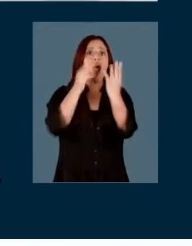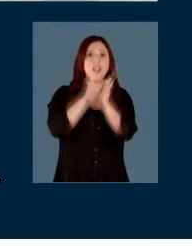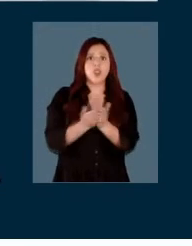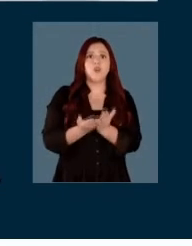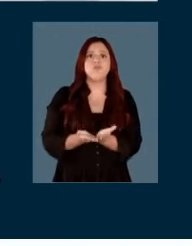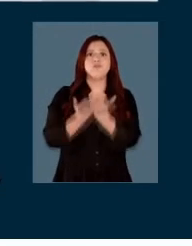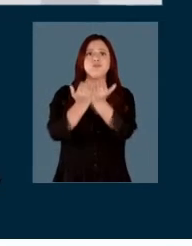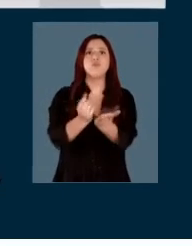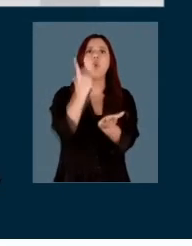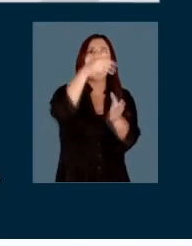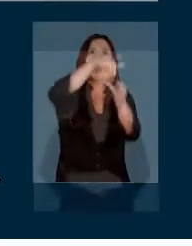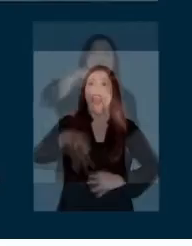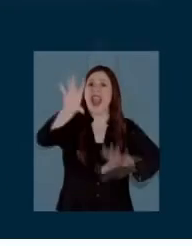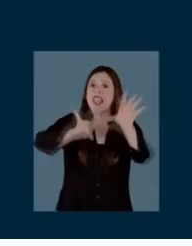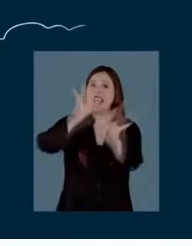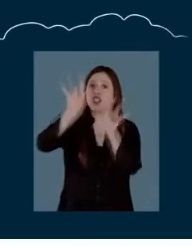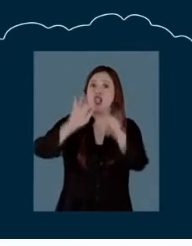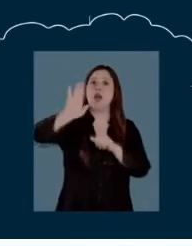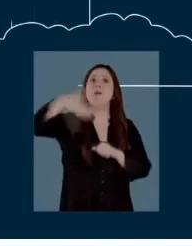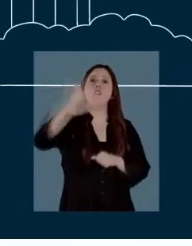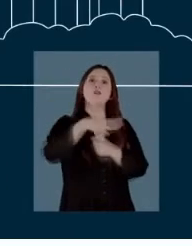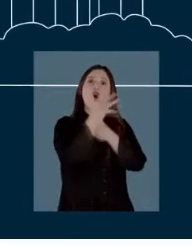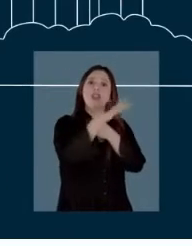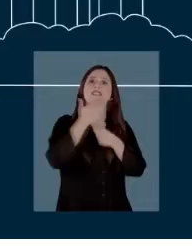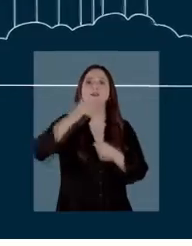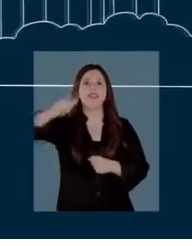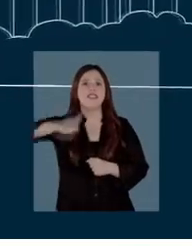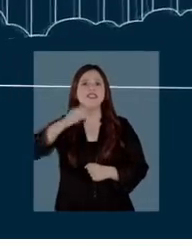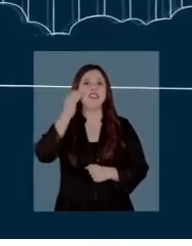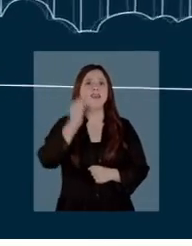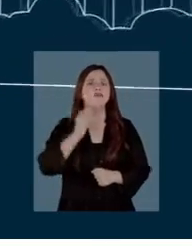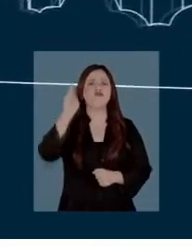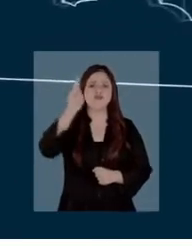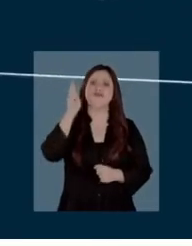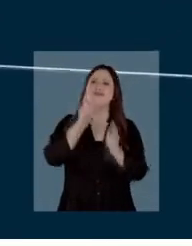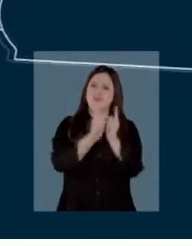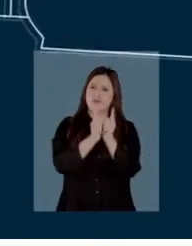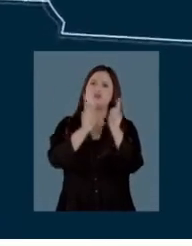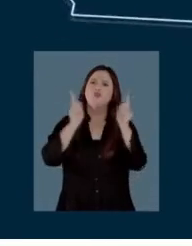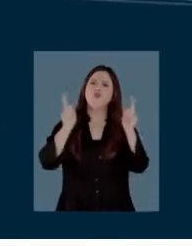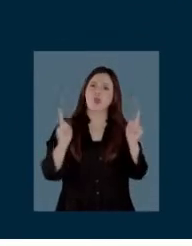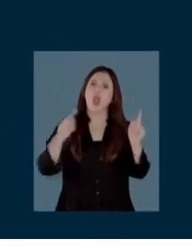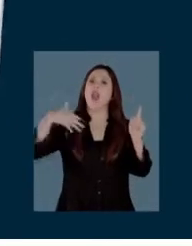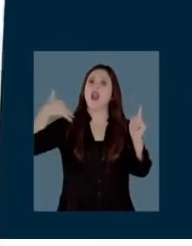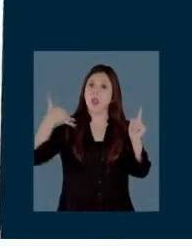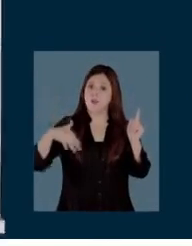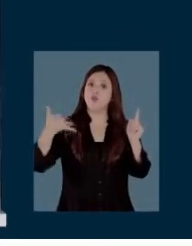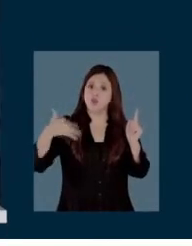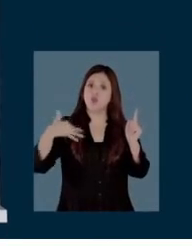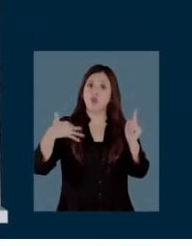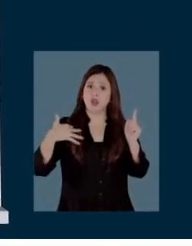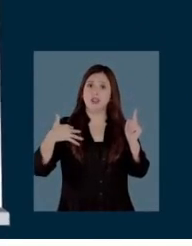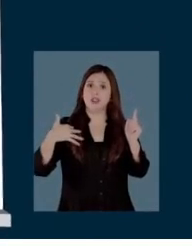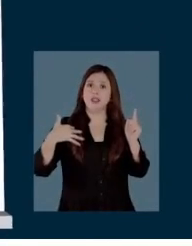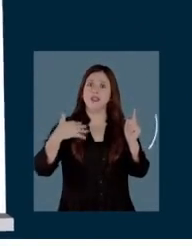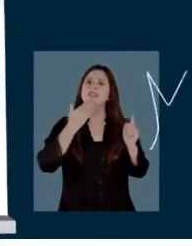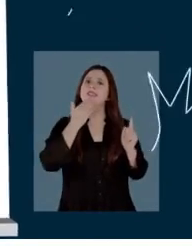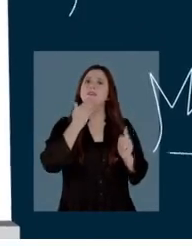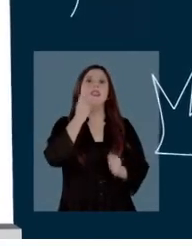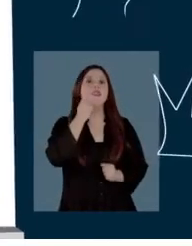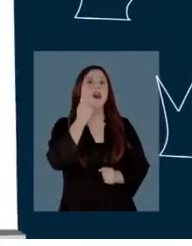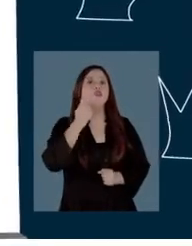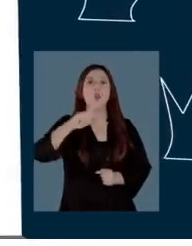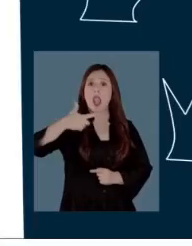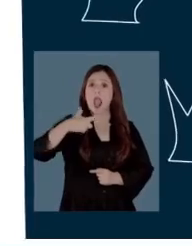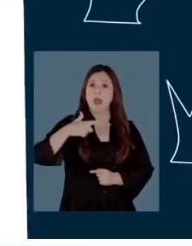gobernadores, concejales y constituyentes, entonces hay harto para doblar los papeles y que la gente se va a demorar más de lo